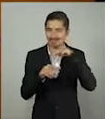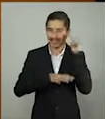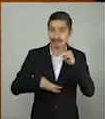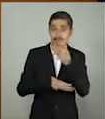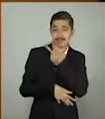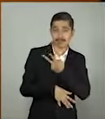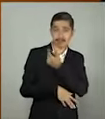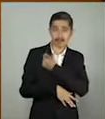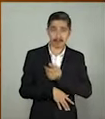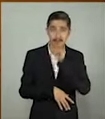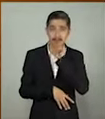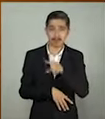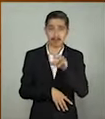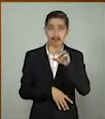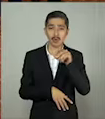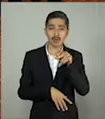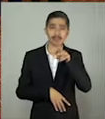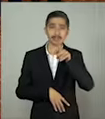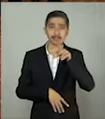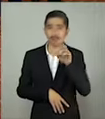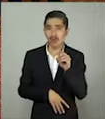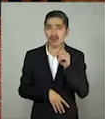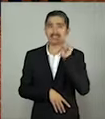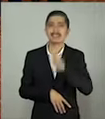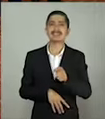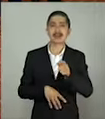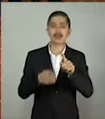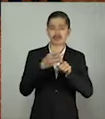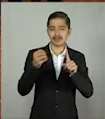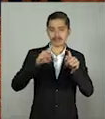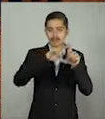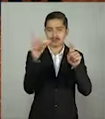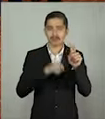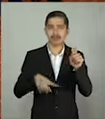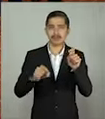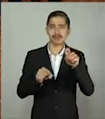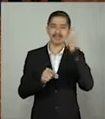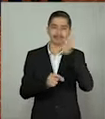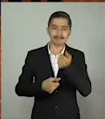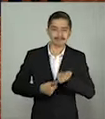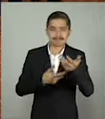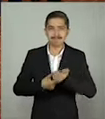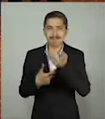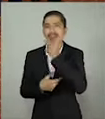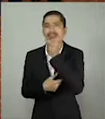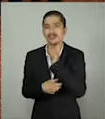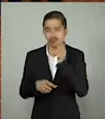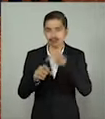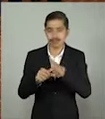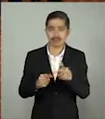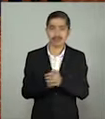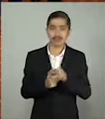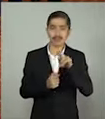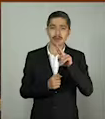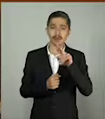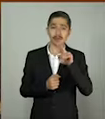de Michoacán y vicepresidente de ONEXPO, es decir, la Organización Nacional de Distribuidores de